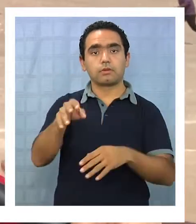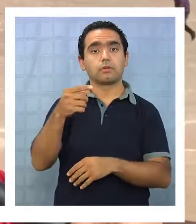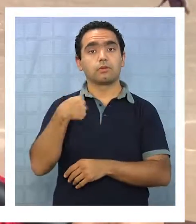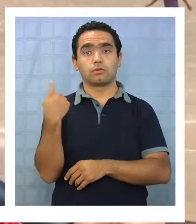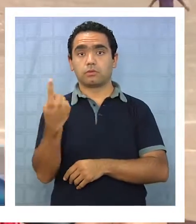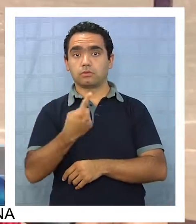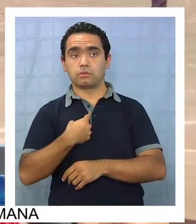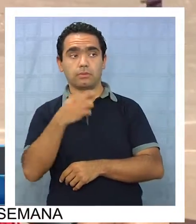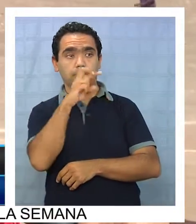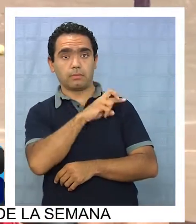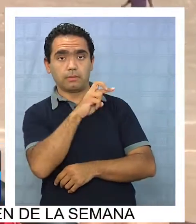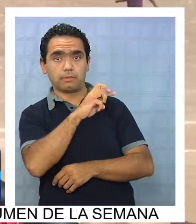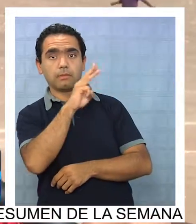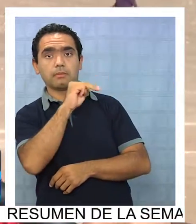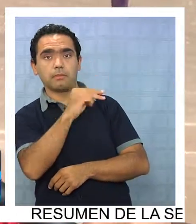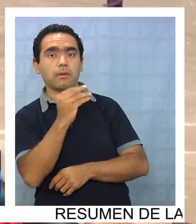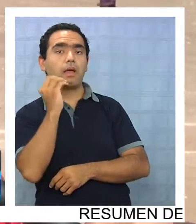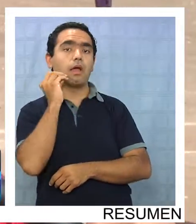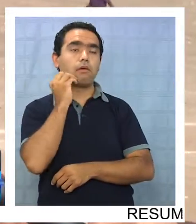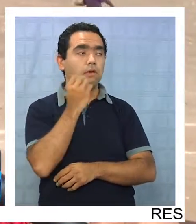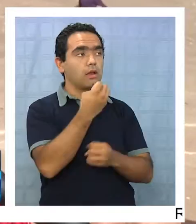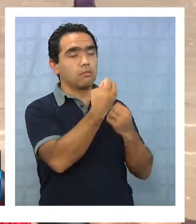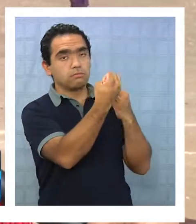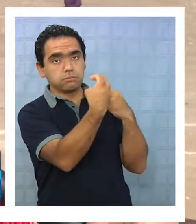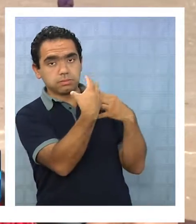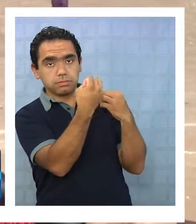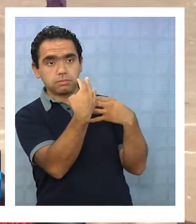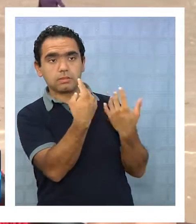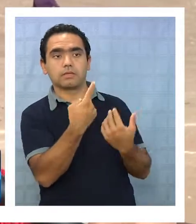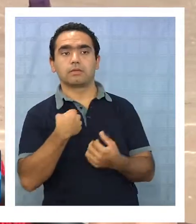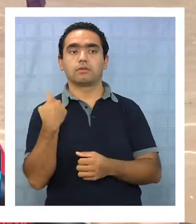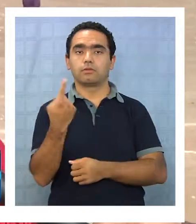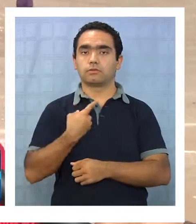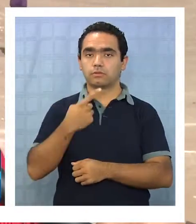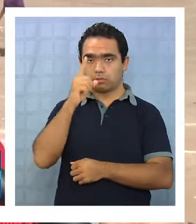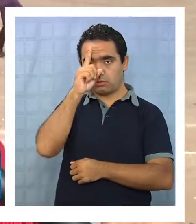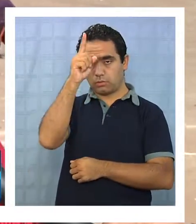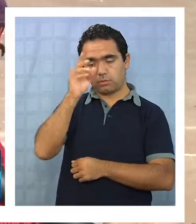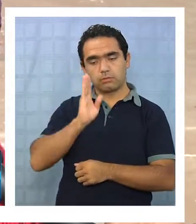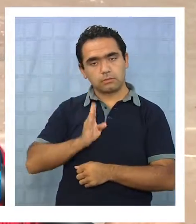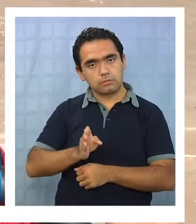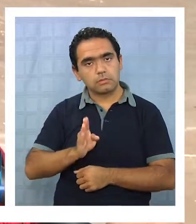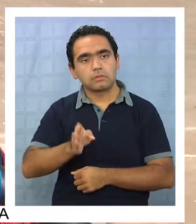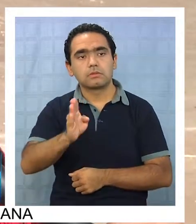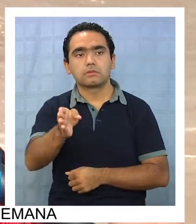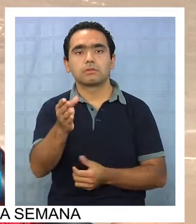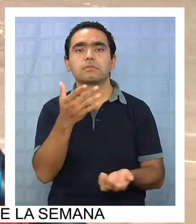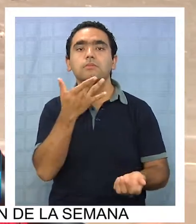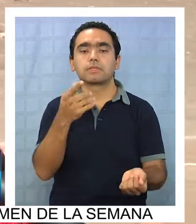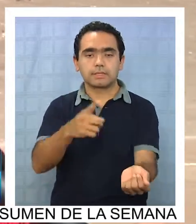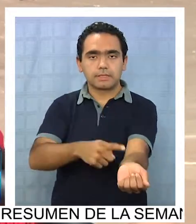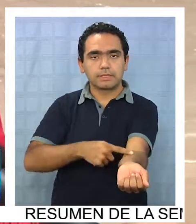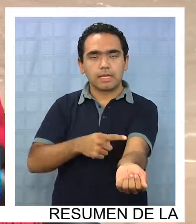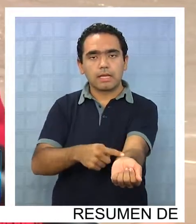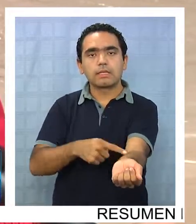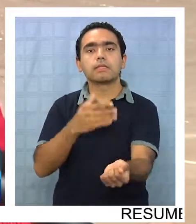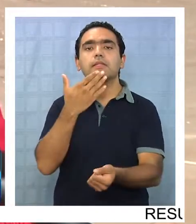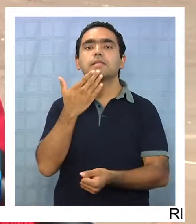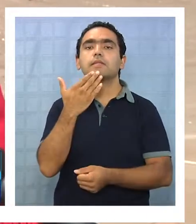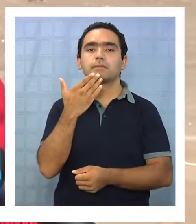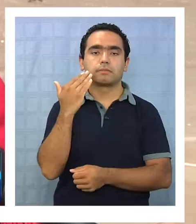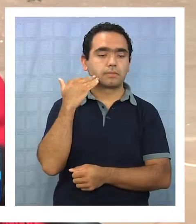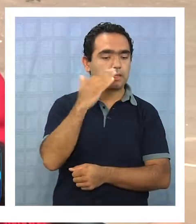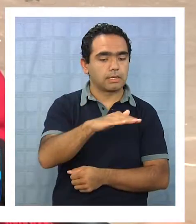de nuestros tataratatarabuelos, esos costos los tenemos que seguir llevando, y ellos se van en nuestra sangre, y nuestros hijos también tenemos que seguir